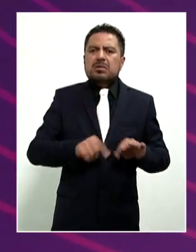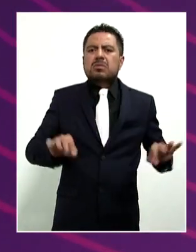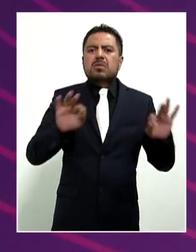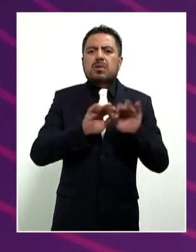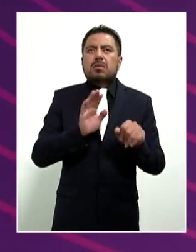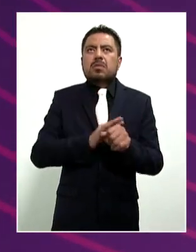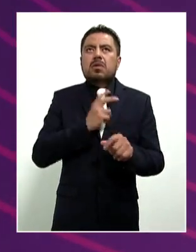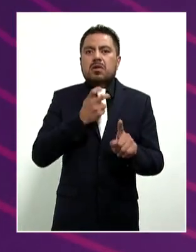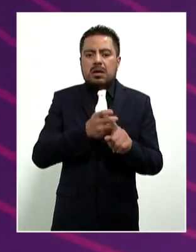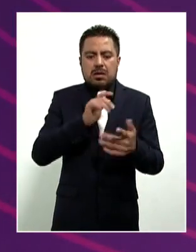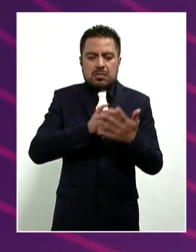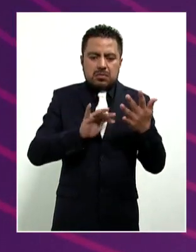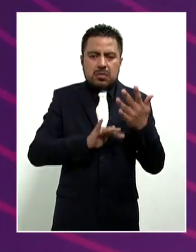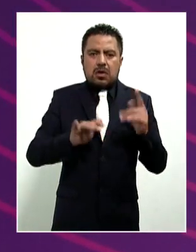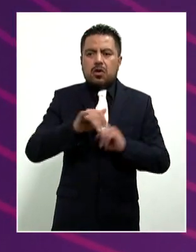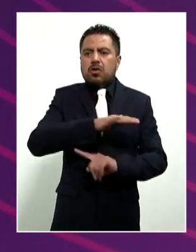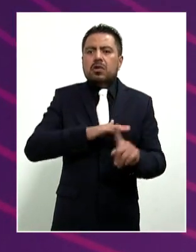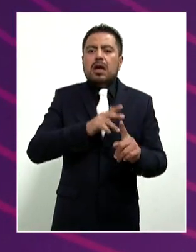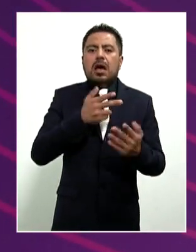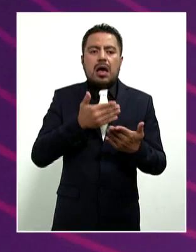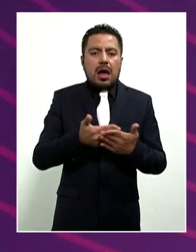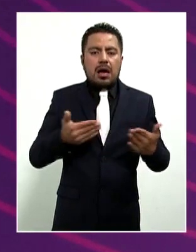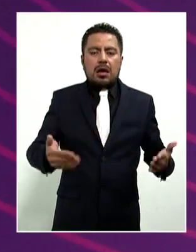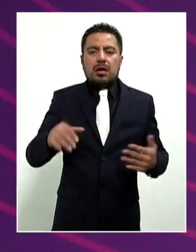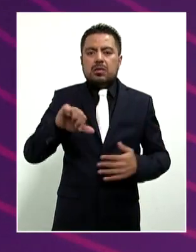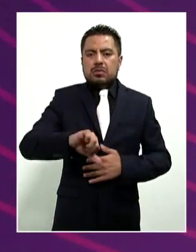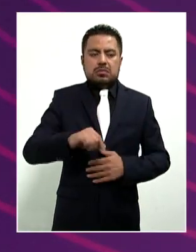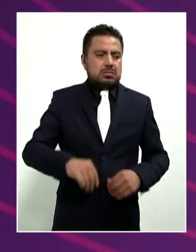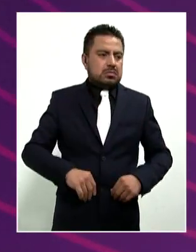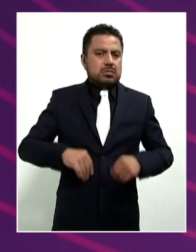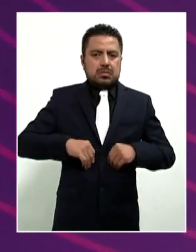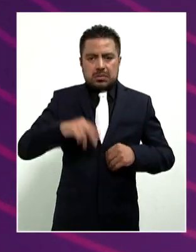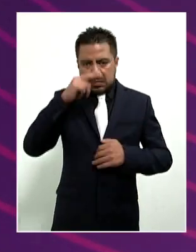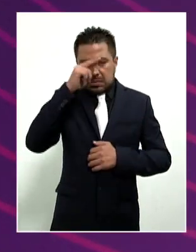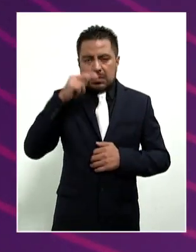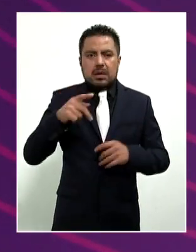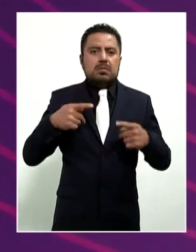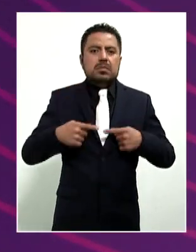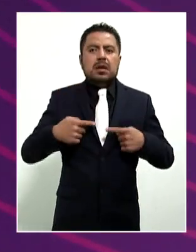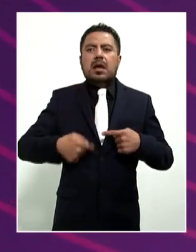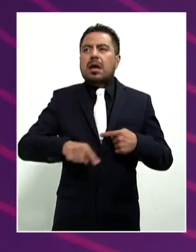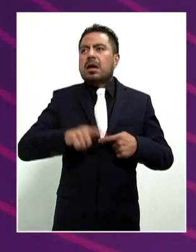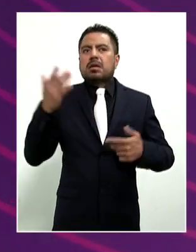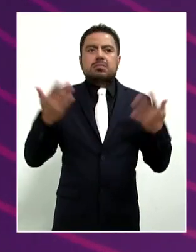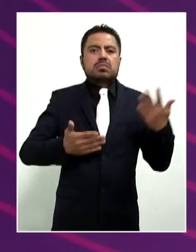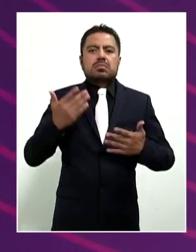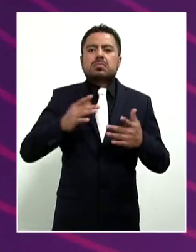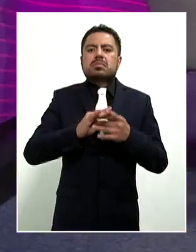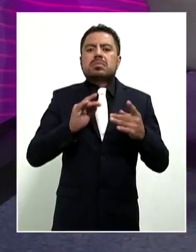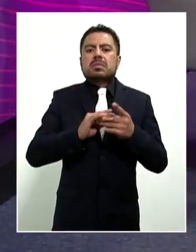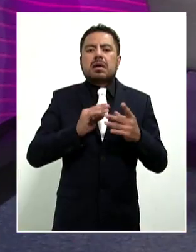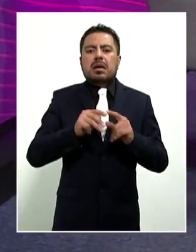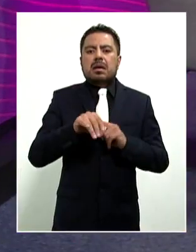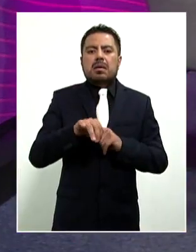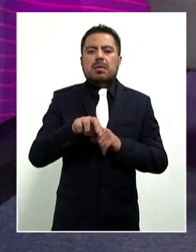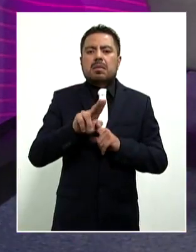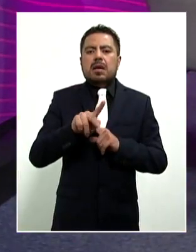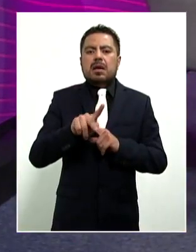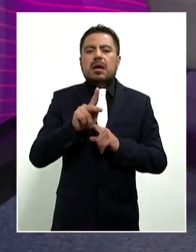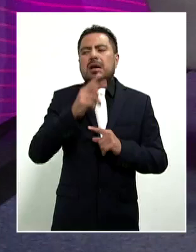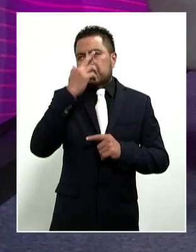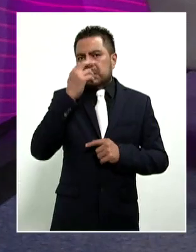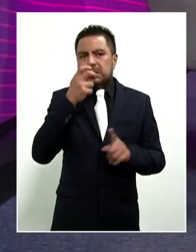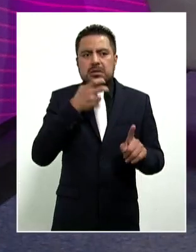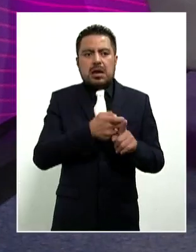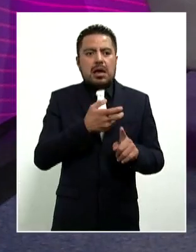digamos, de este texto, sobre todo en el contexto que estamos viviendo en México, ¿no? La gente que está llegando y lo que explicaba Marc, ¿no? Las razones por